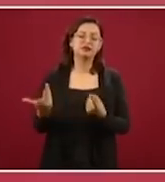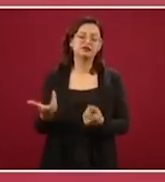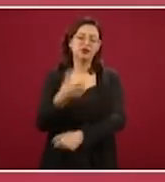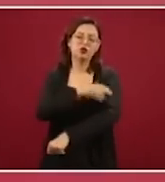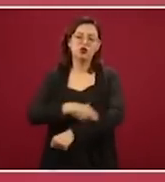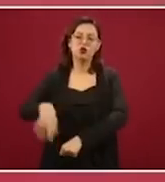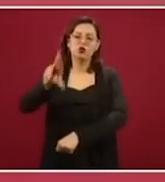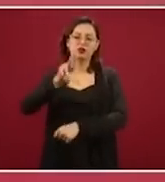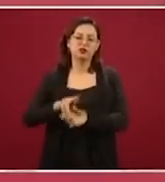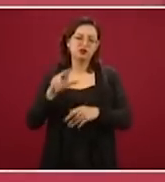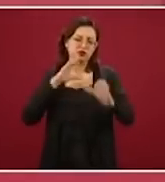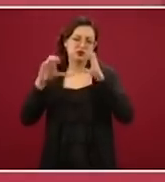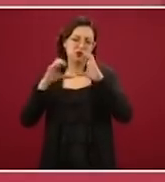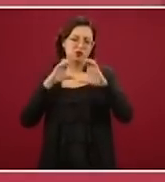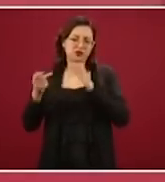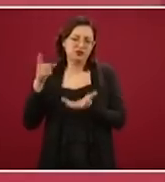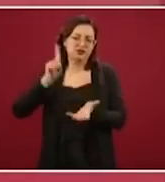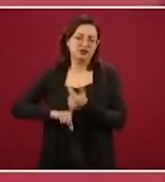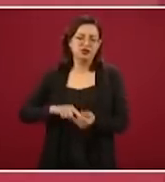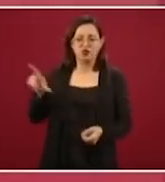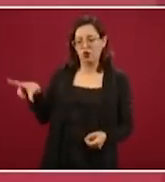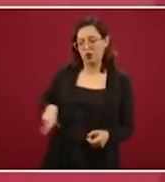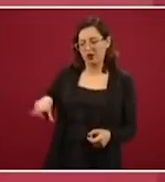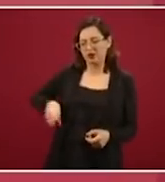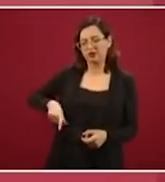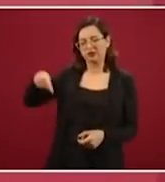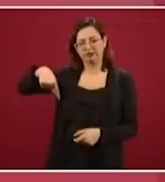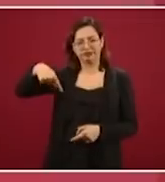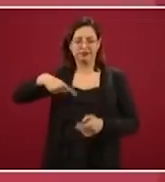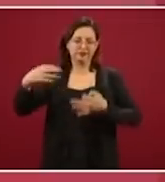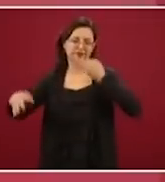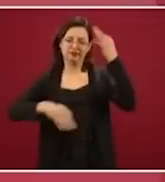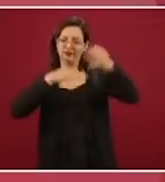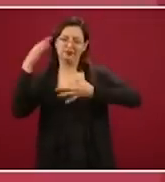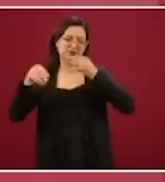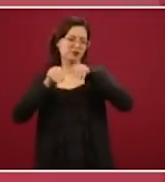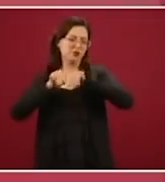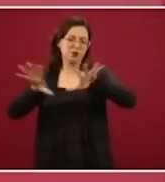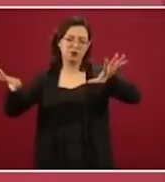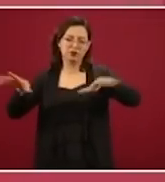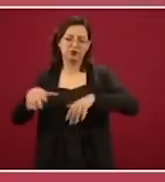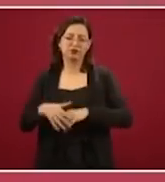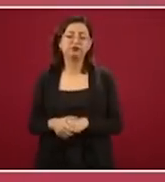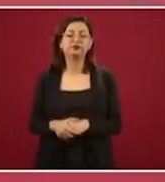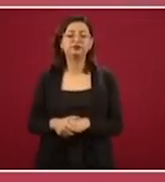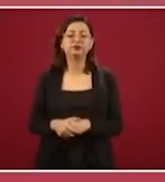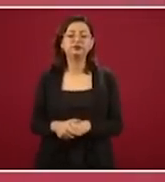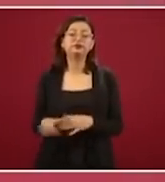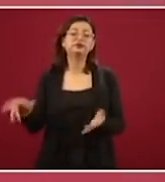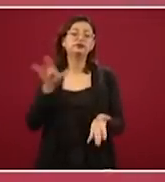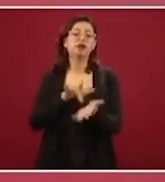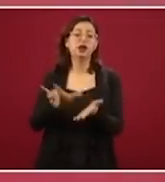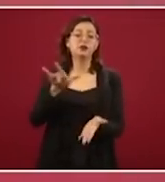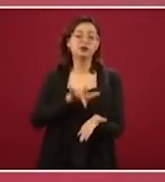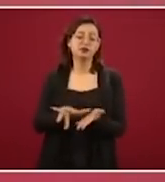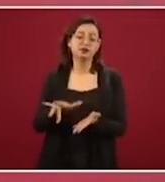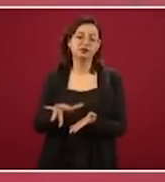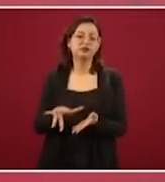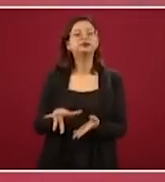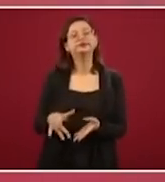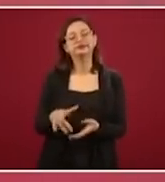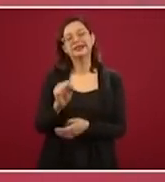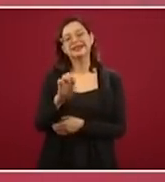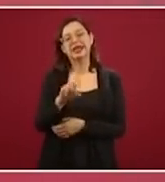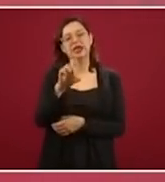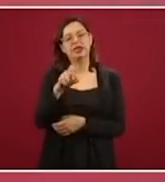de Difusión de Comunicación Social con el apoyo de la Secretaría de la Defensa,